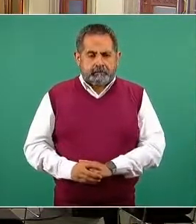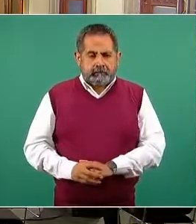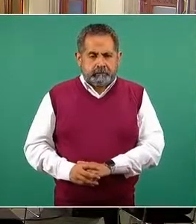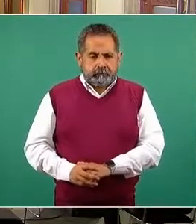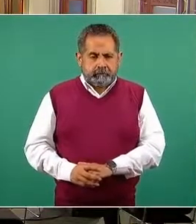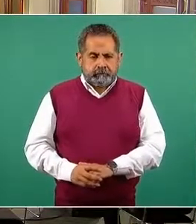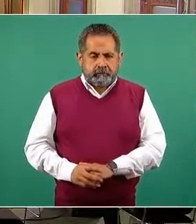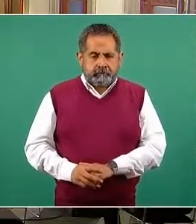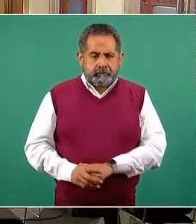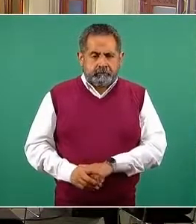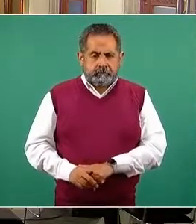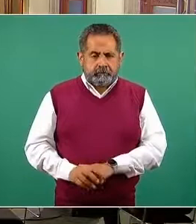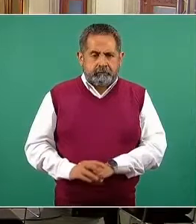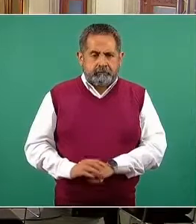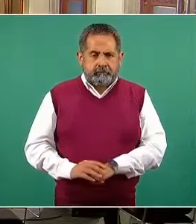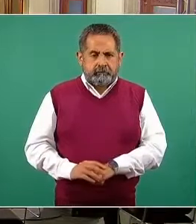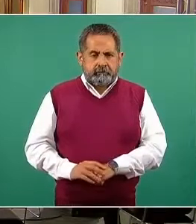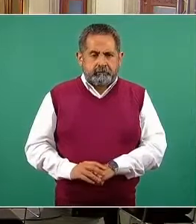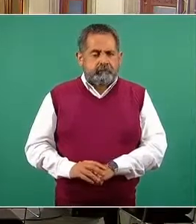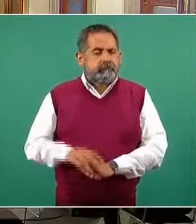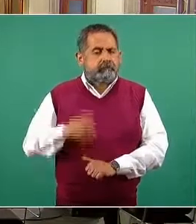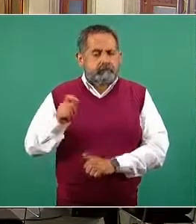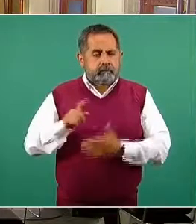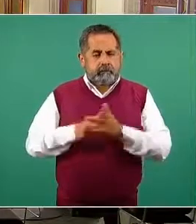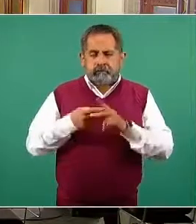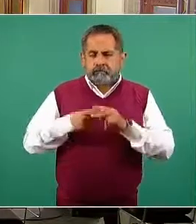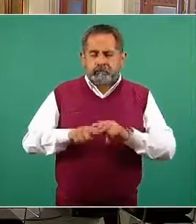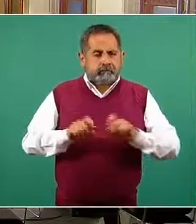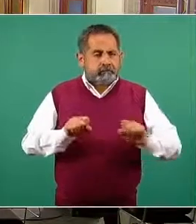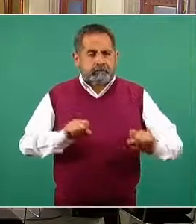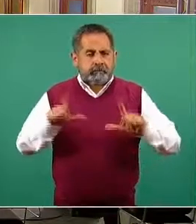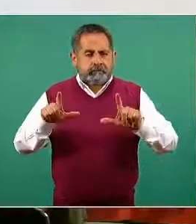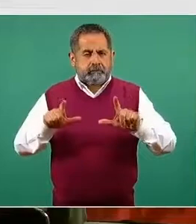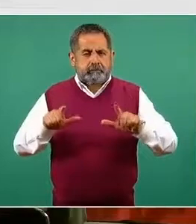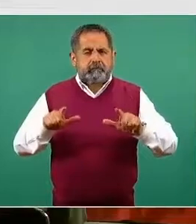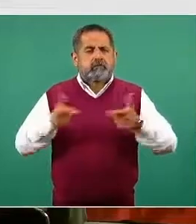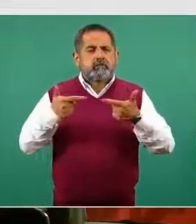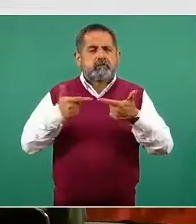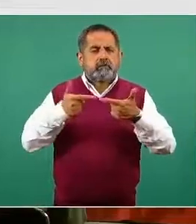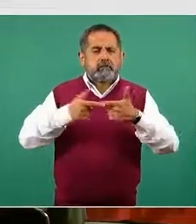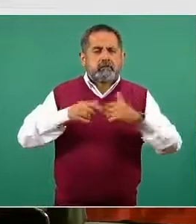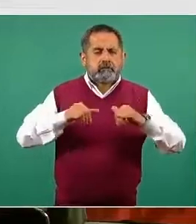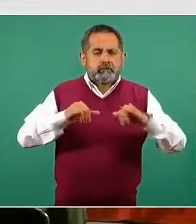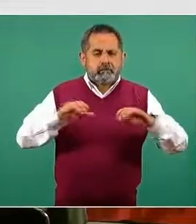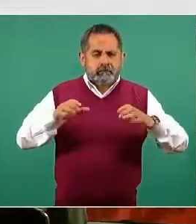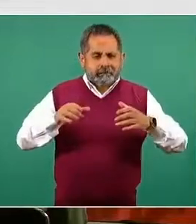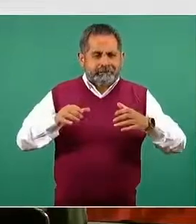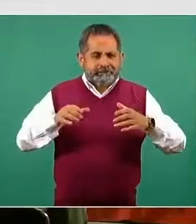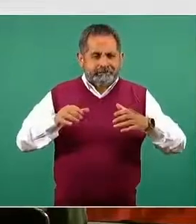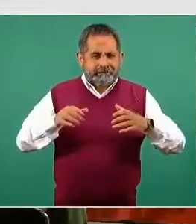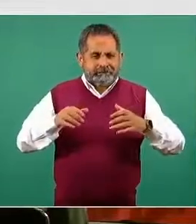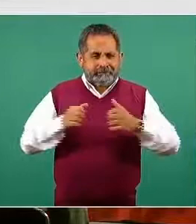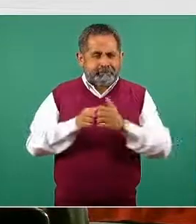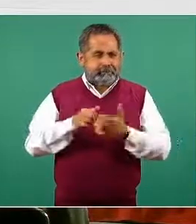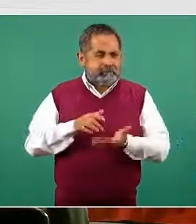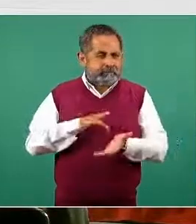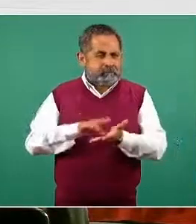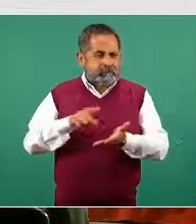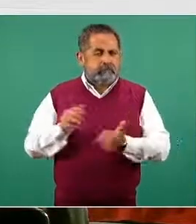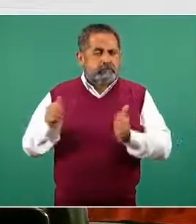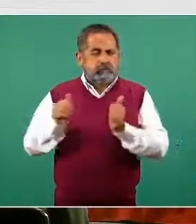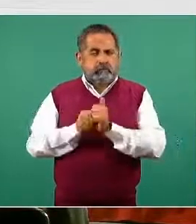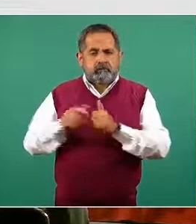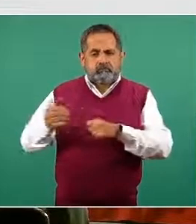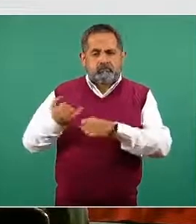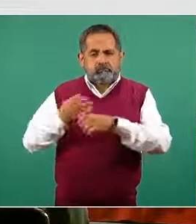Google activó en su plataforma de Google Maps, con el apoyo de